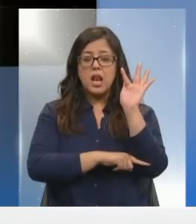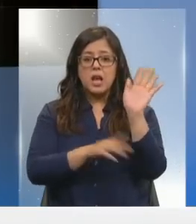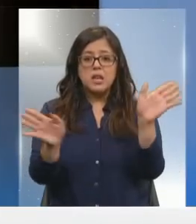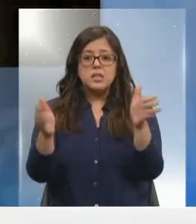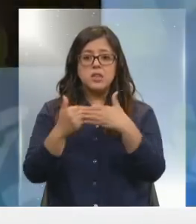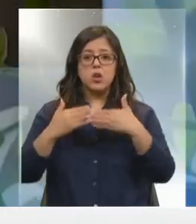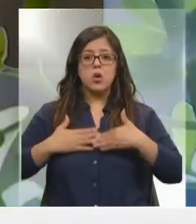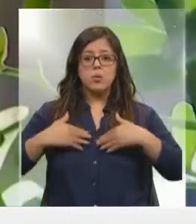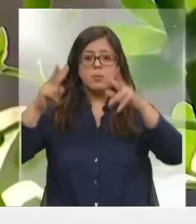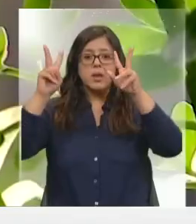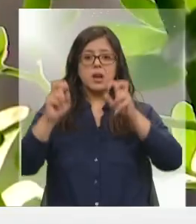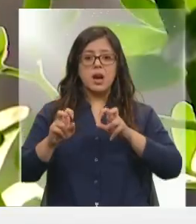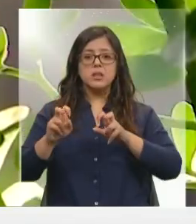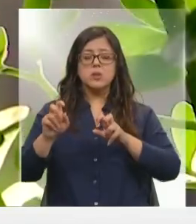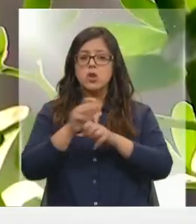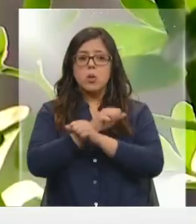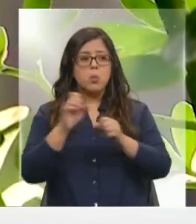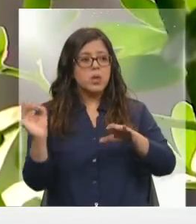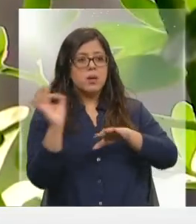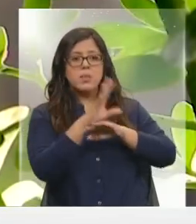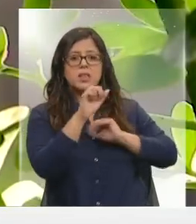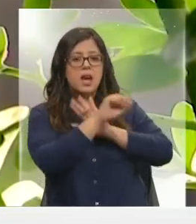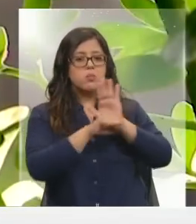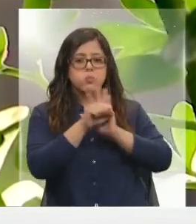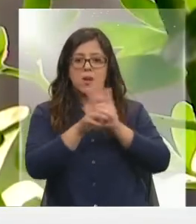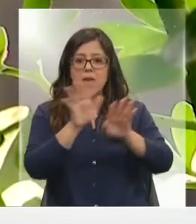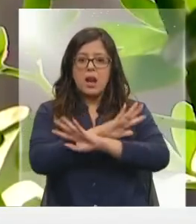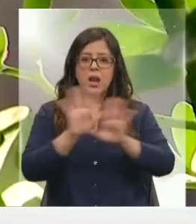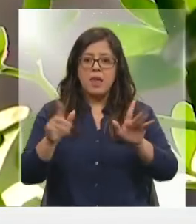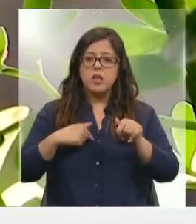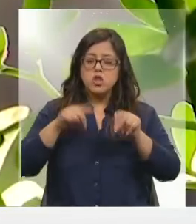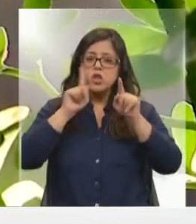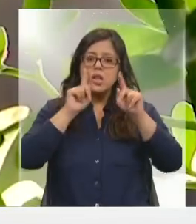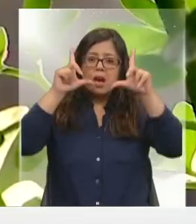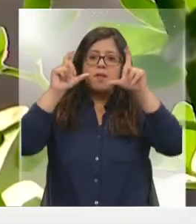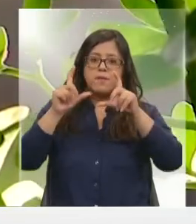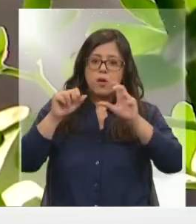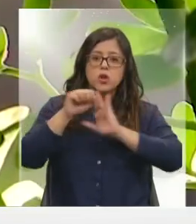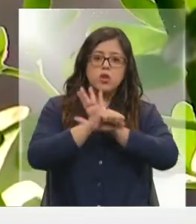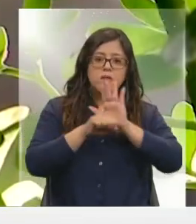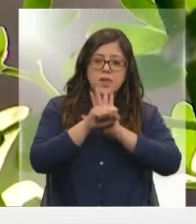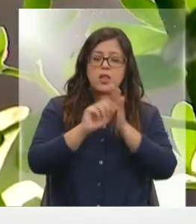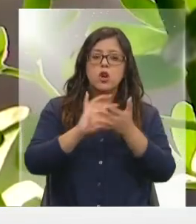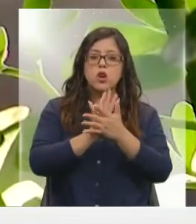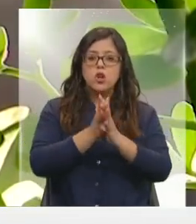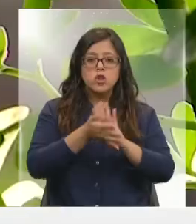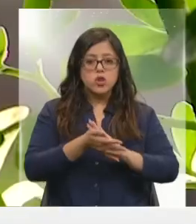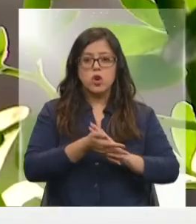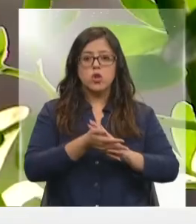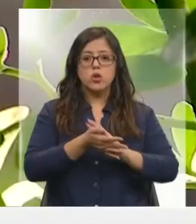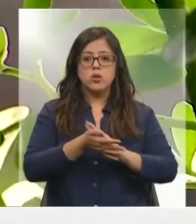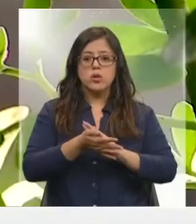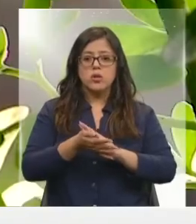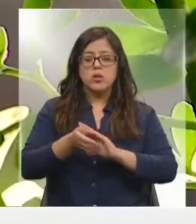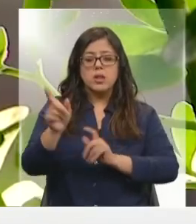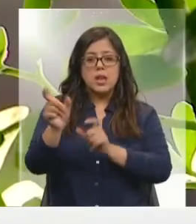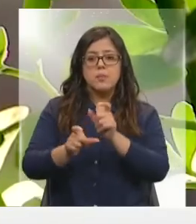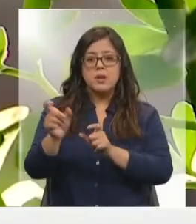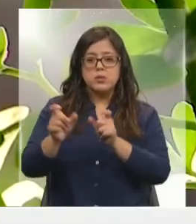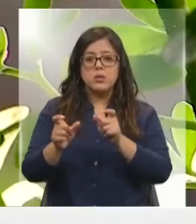sin derecho a enviar ninguna prueba más ni video, siendo que yo tenía fotos, imágenes, video, hasta por donde los chicos se habían